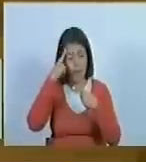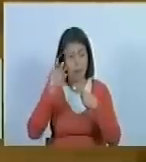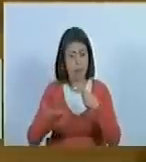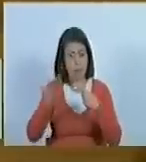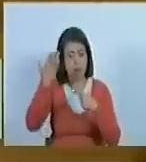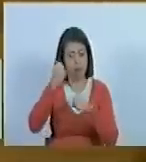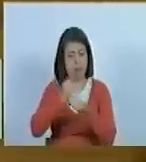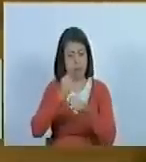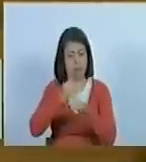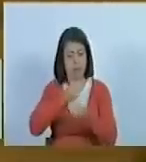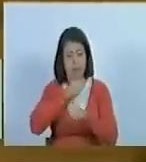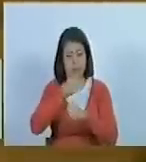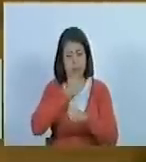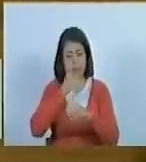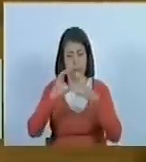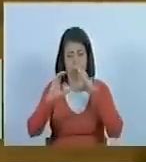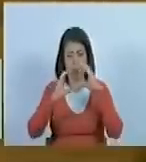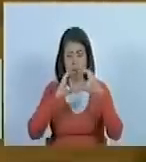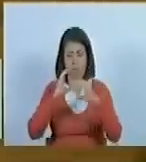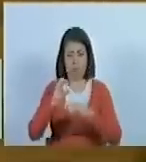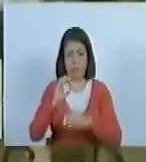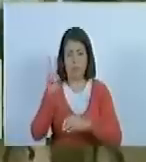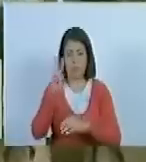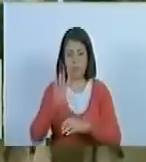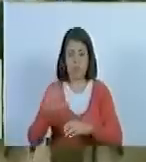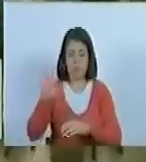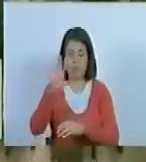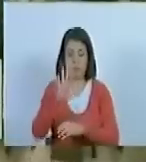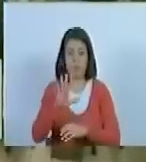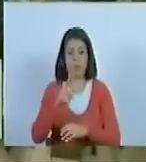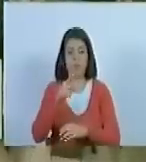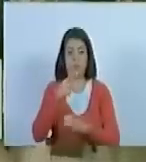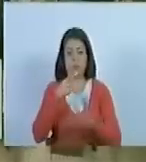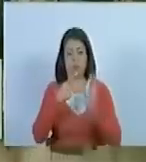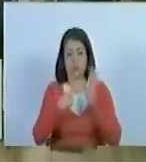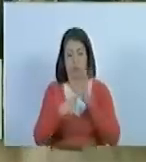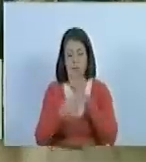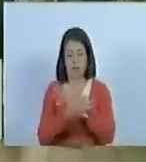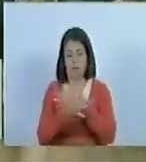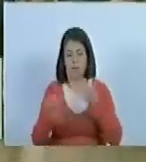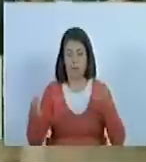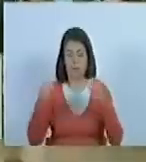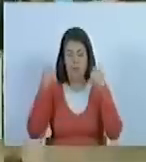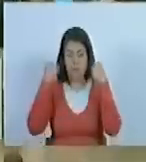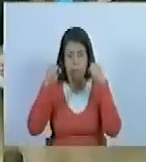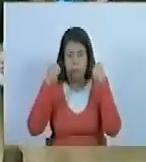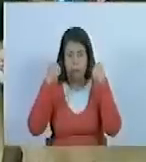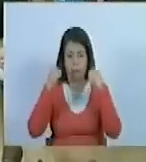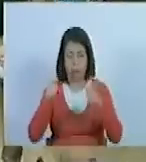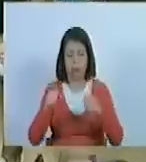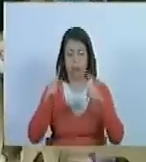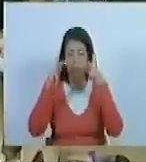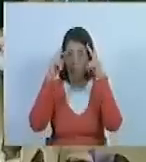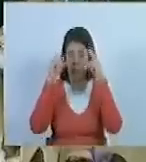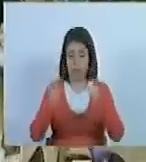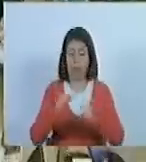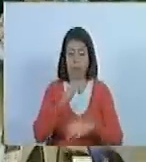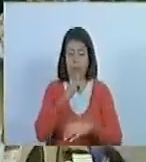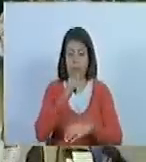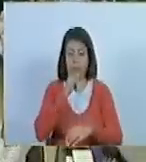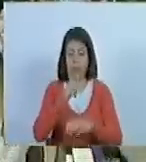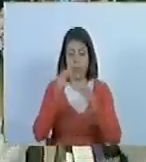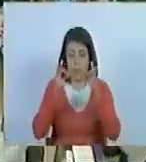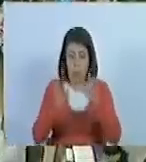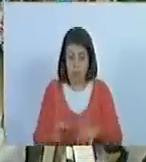enaltecer la labor del periodista y los comunicadores venezolanos que cumplen eficientemente con el ejercicio de su profesión, informando